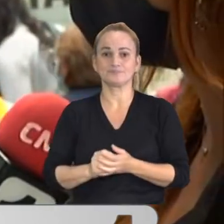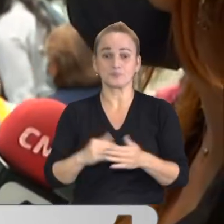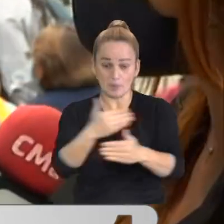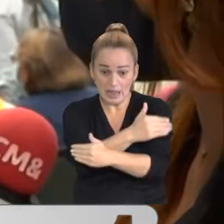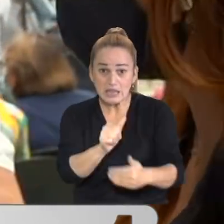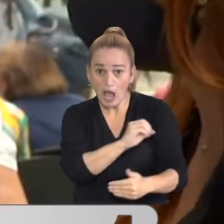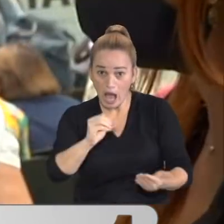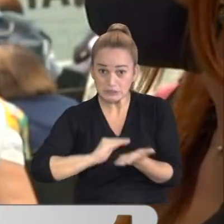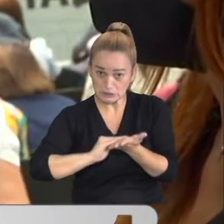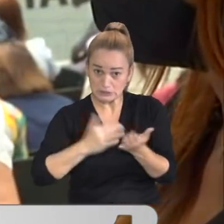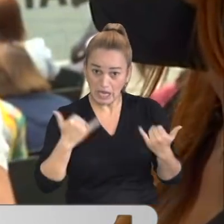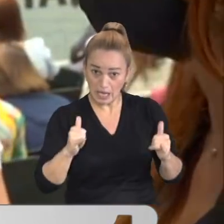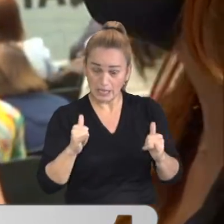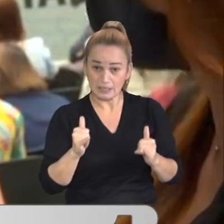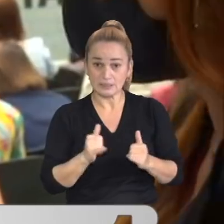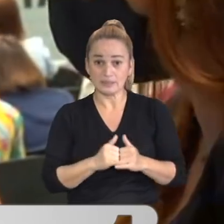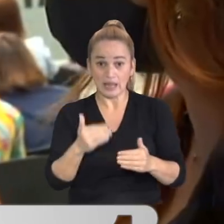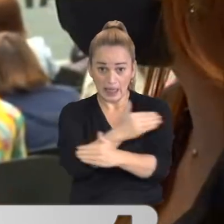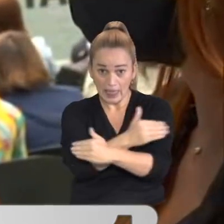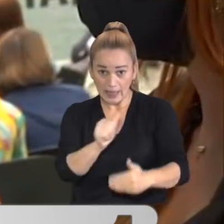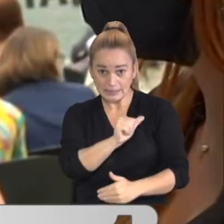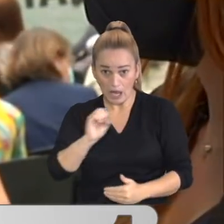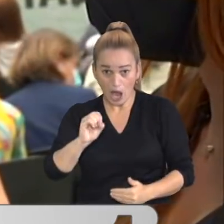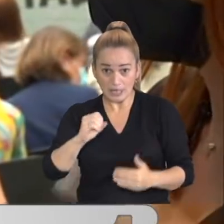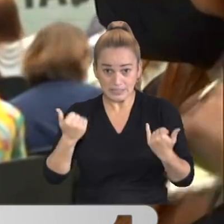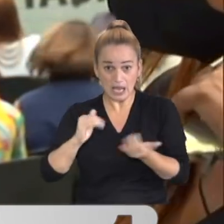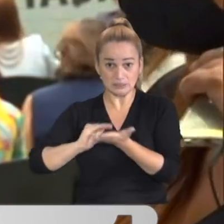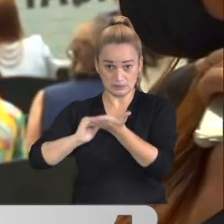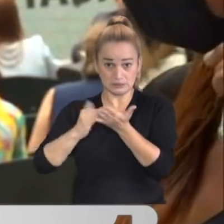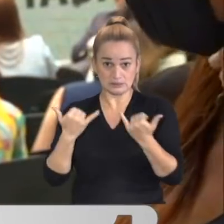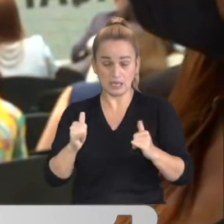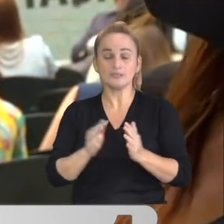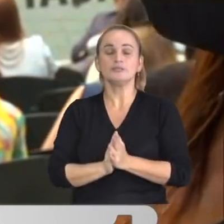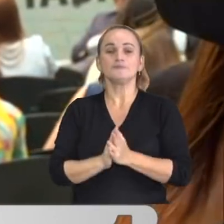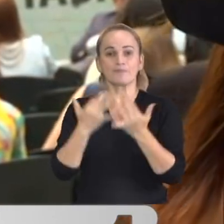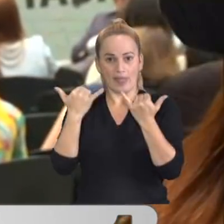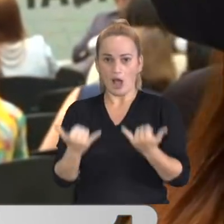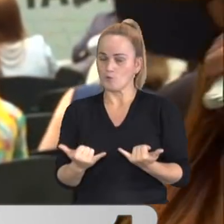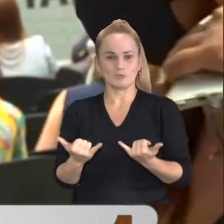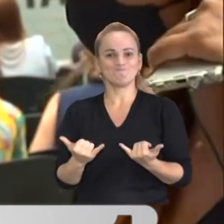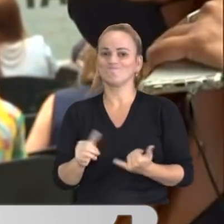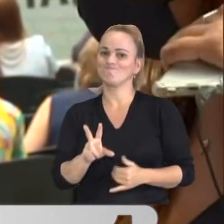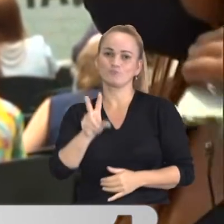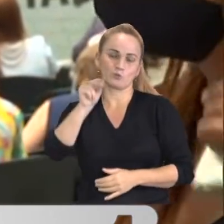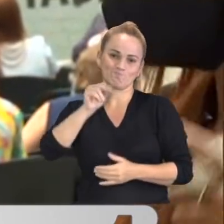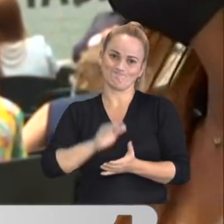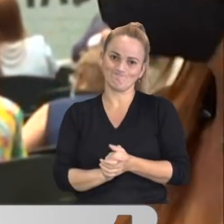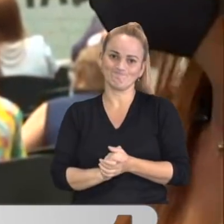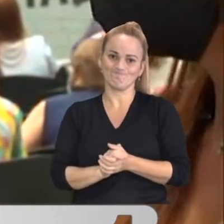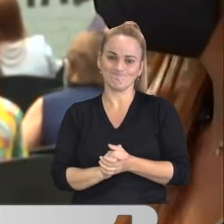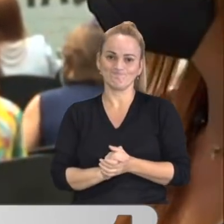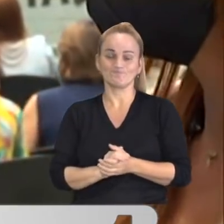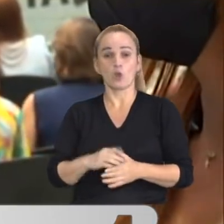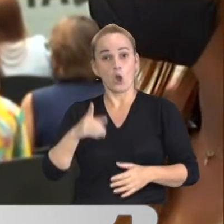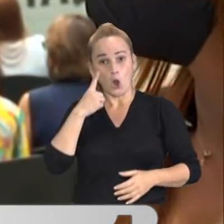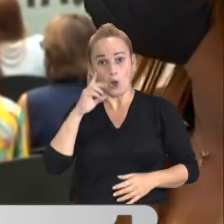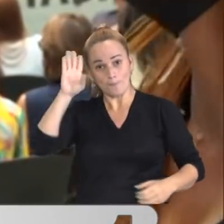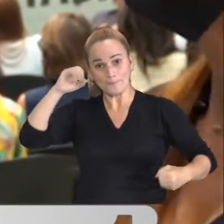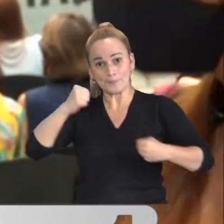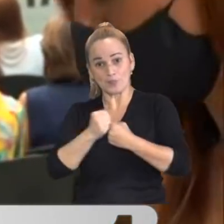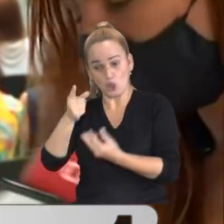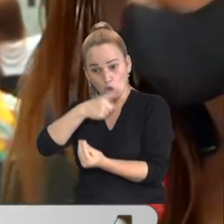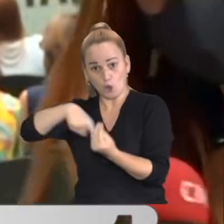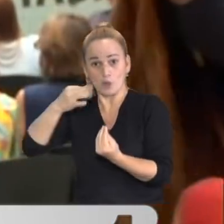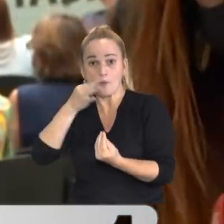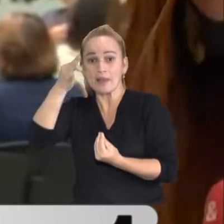están reparados, sí o no? ¿Estos niños están reparados? Al momento, desafortunadamente, no. Este trabajo con la Comisión de la Verdad es ese primer